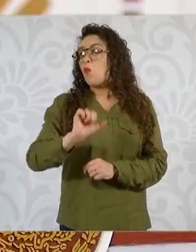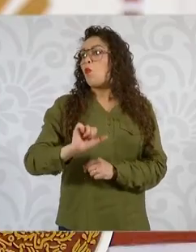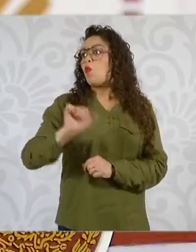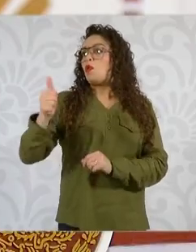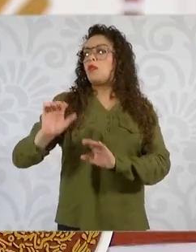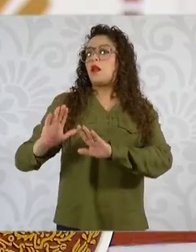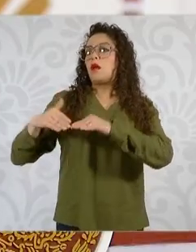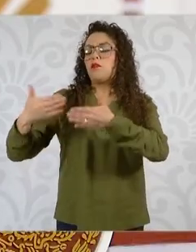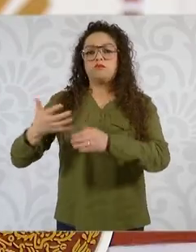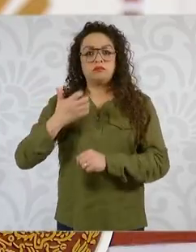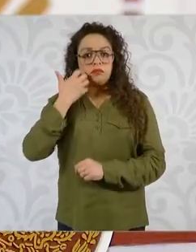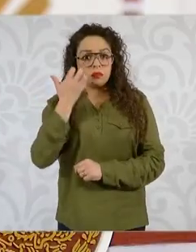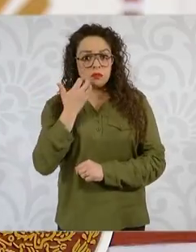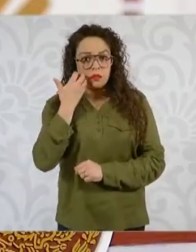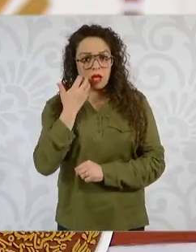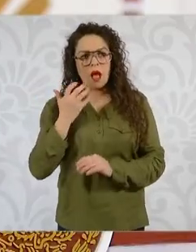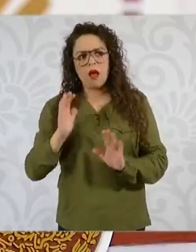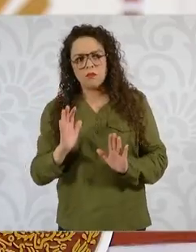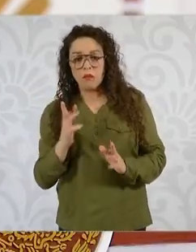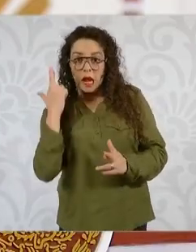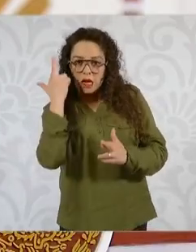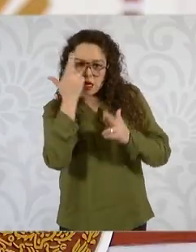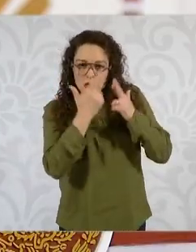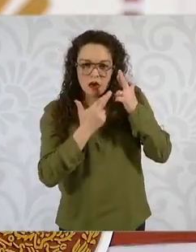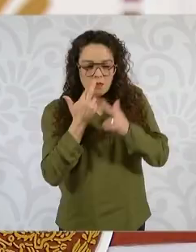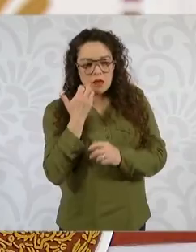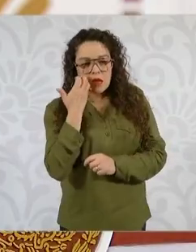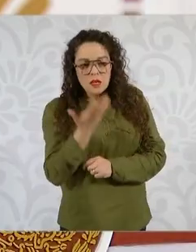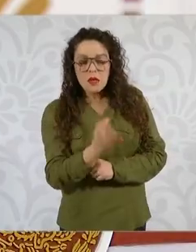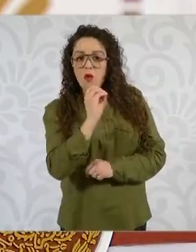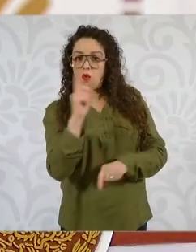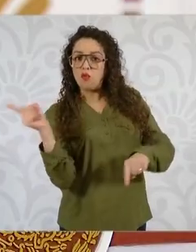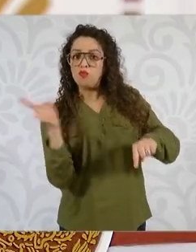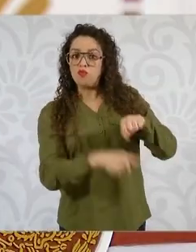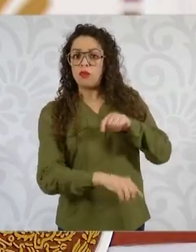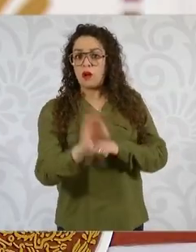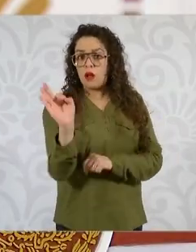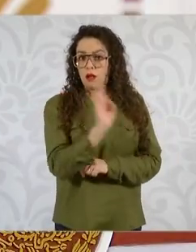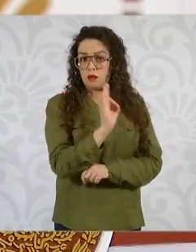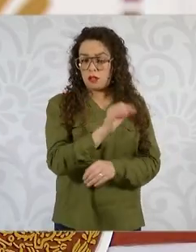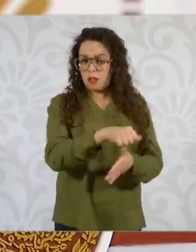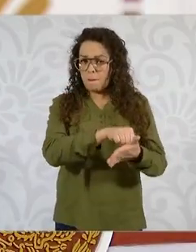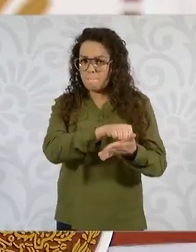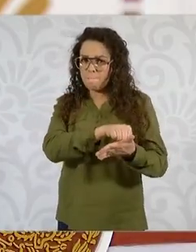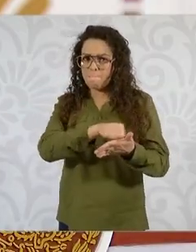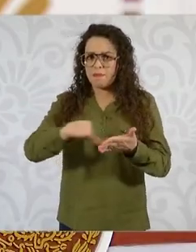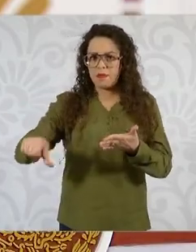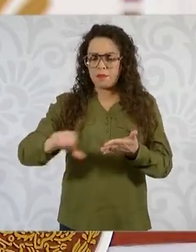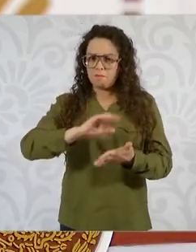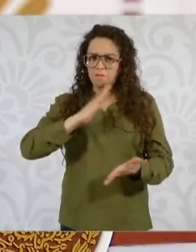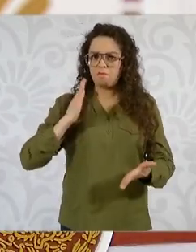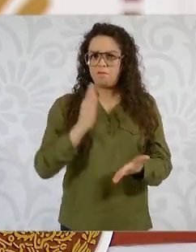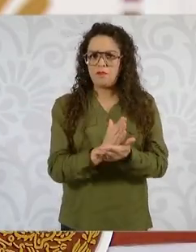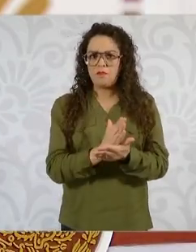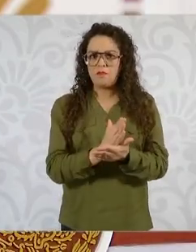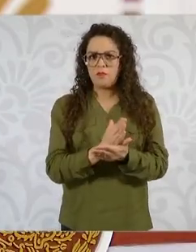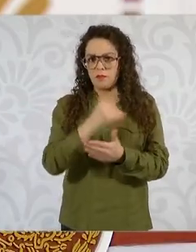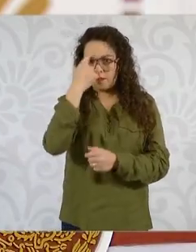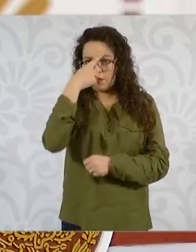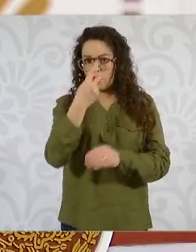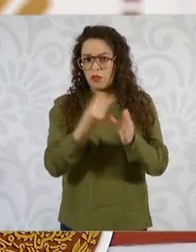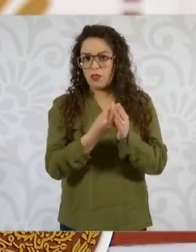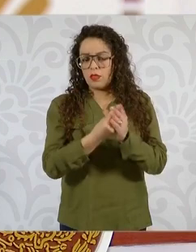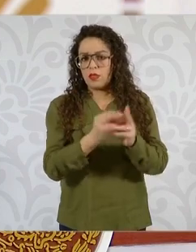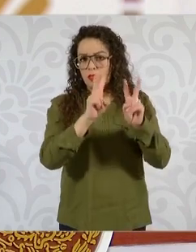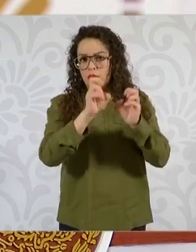facultad para cuestionar, revisar o anular la labor del órgano revisor de la Constitución.